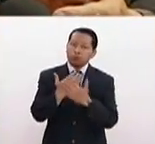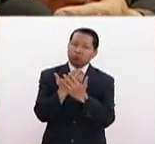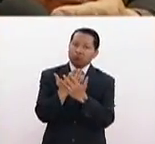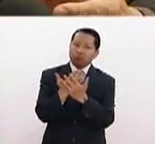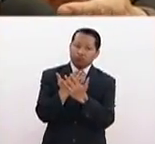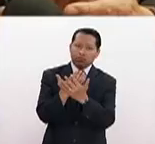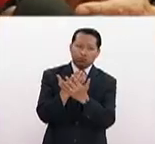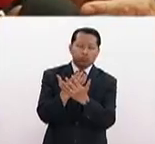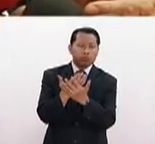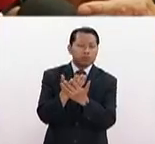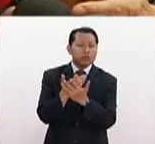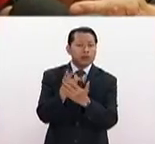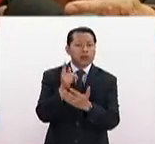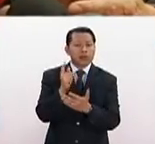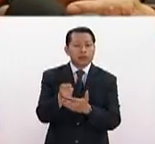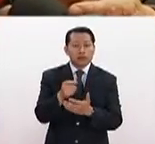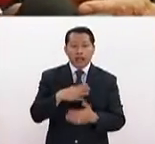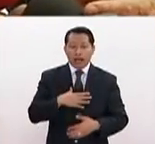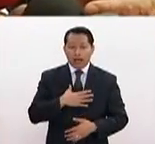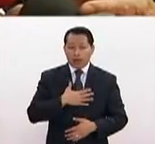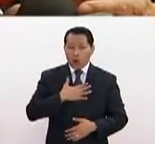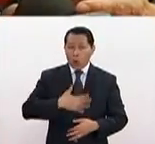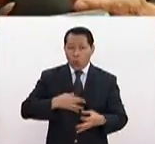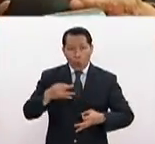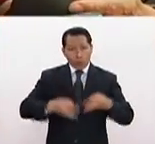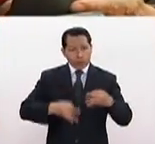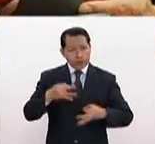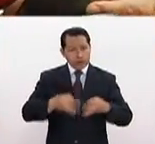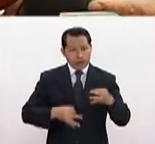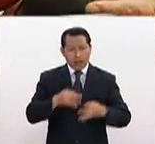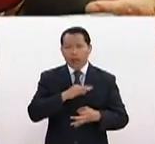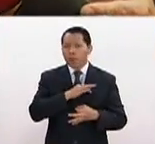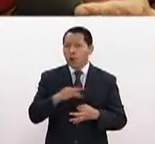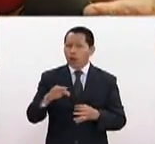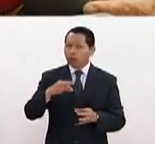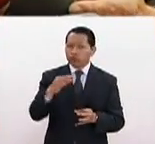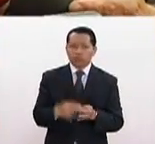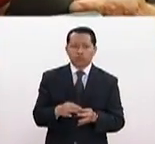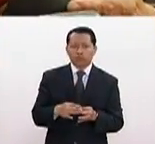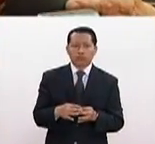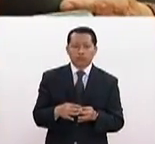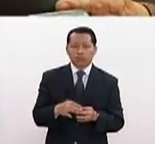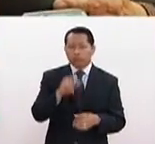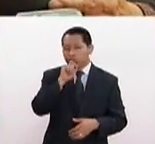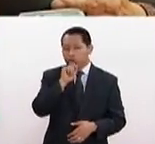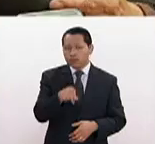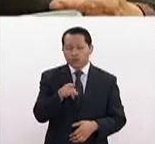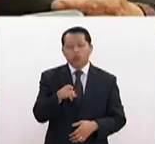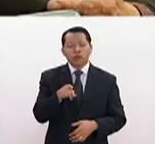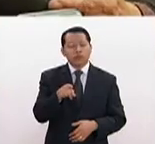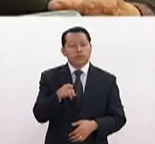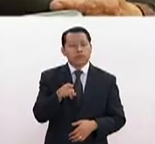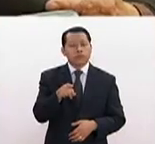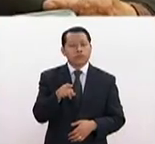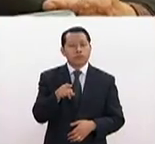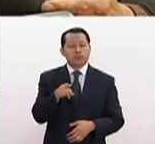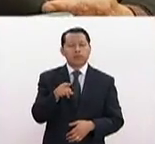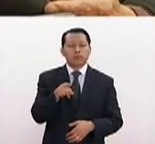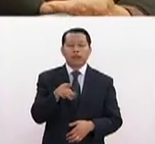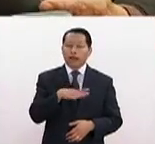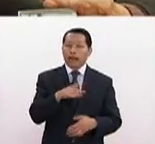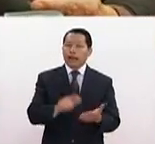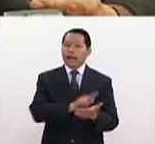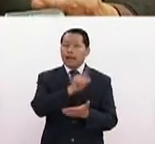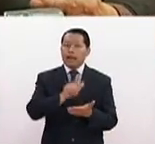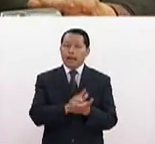Esperemos que la justicia sea expedita y que esta